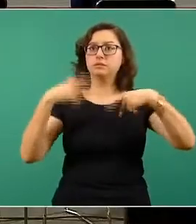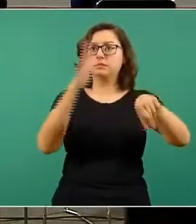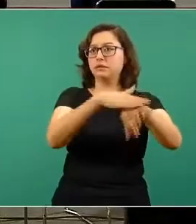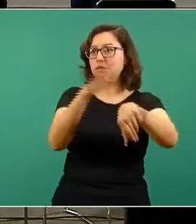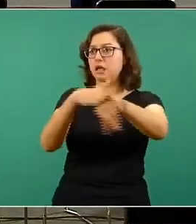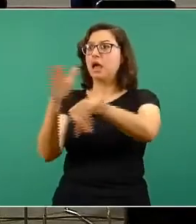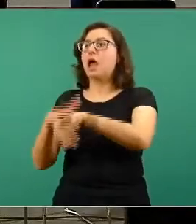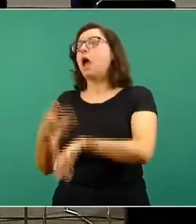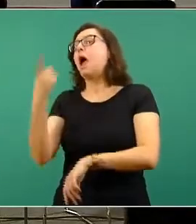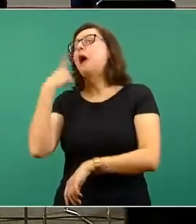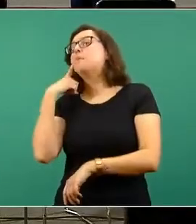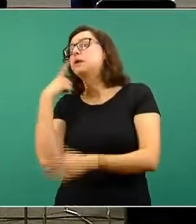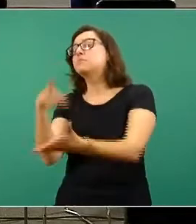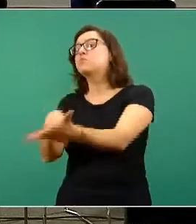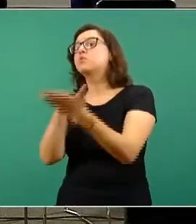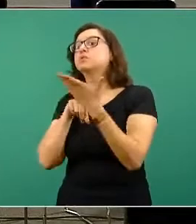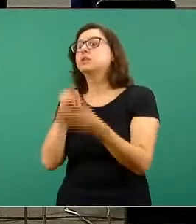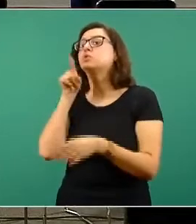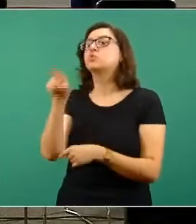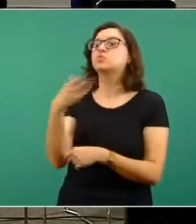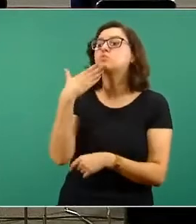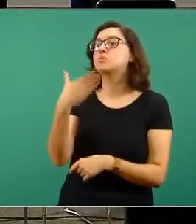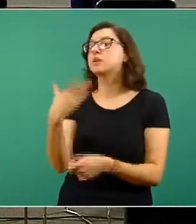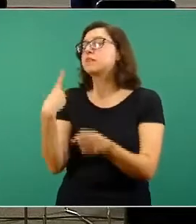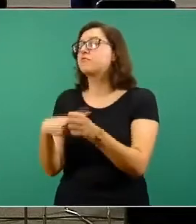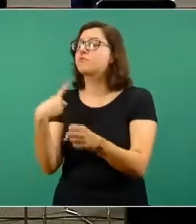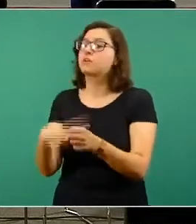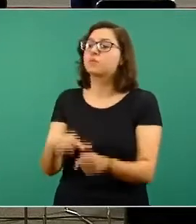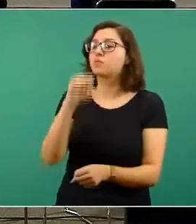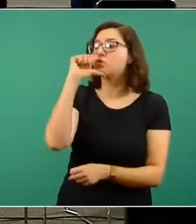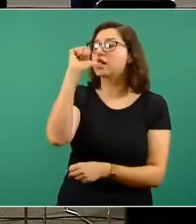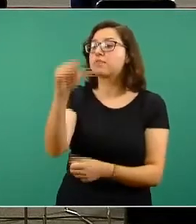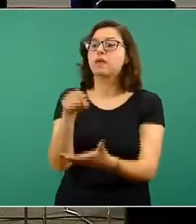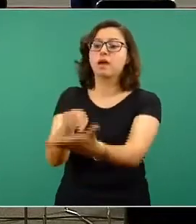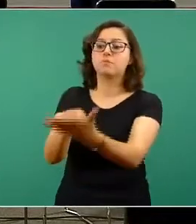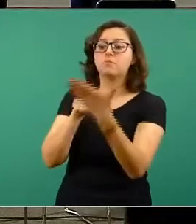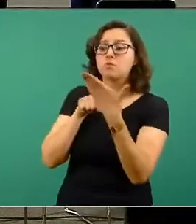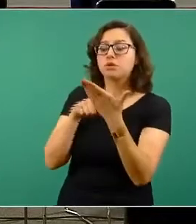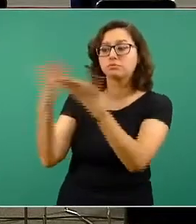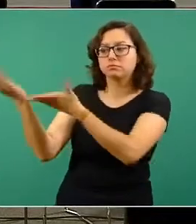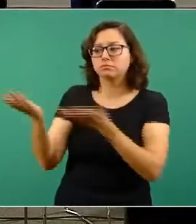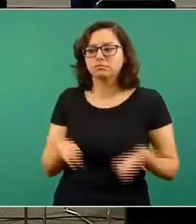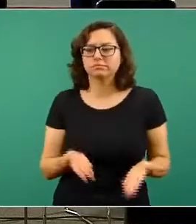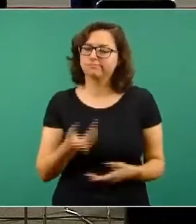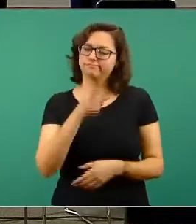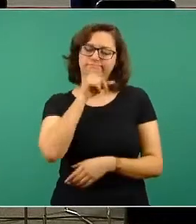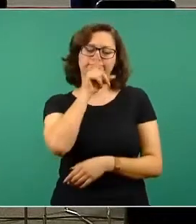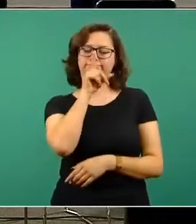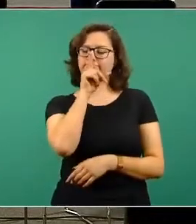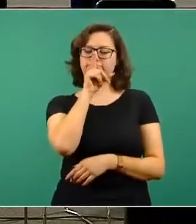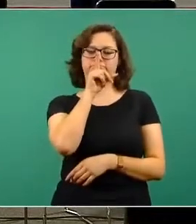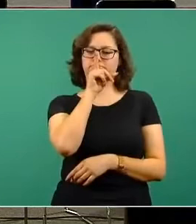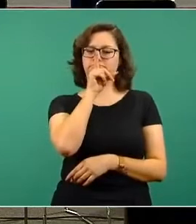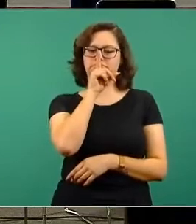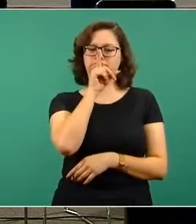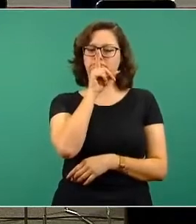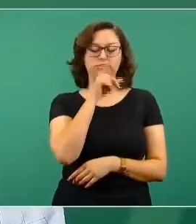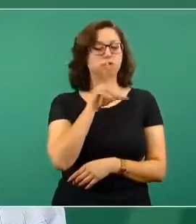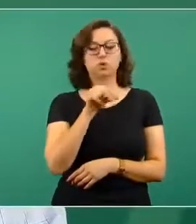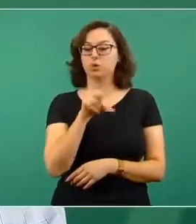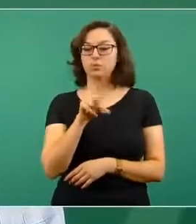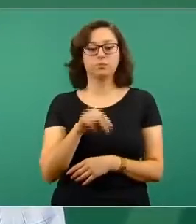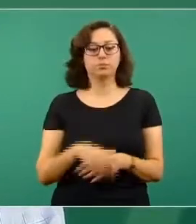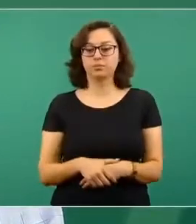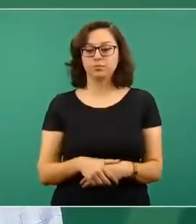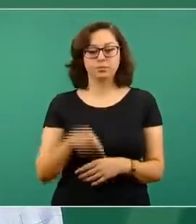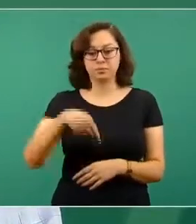requisito de mostrar un resultado negativo de una prueba de laboratorio para un viajero internacional. No la